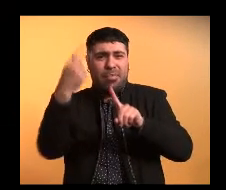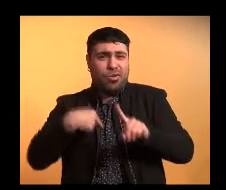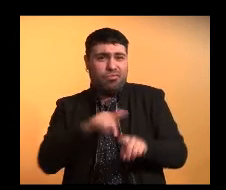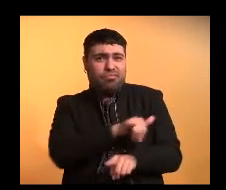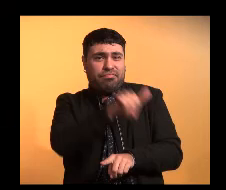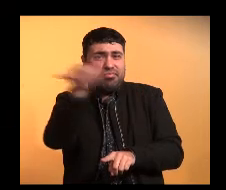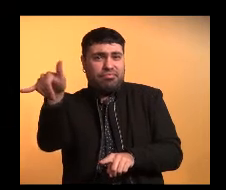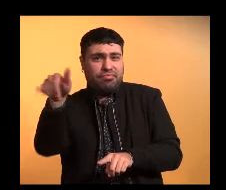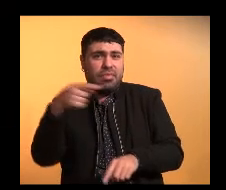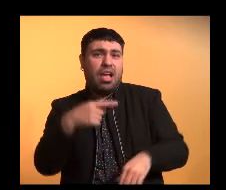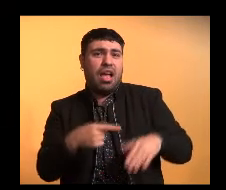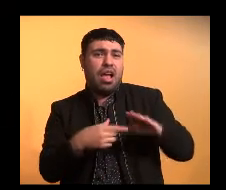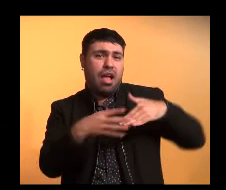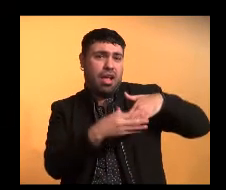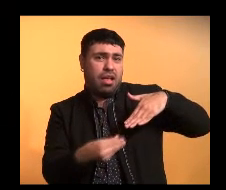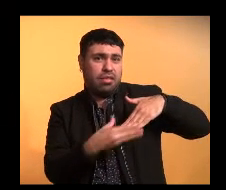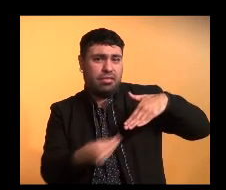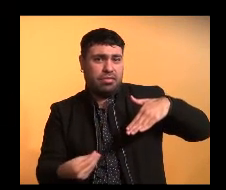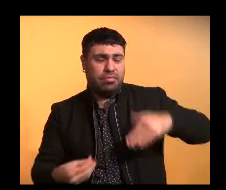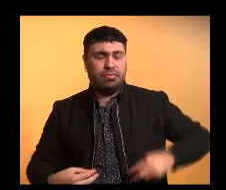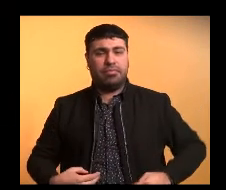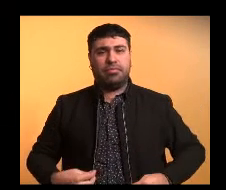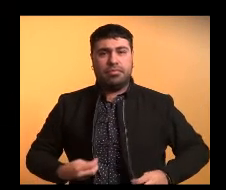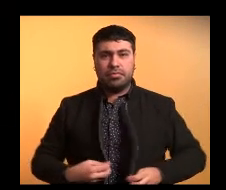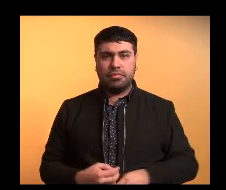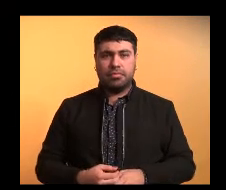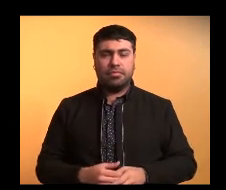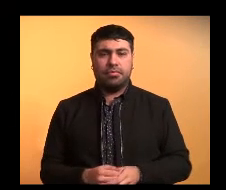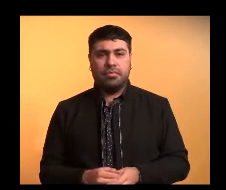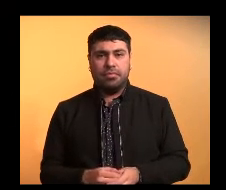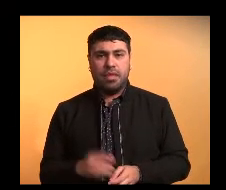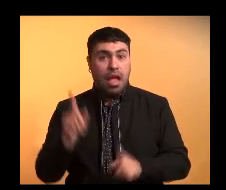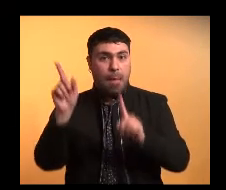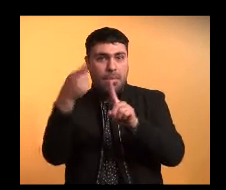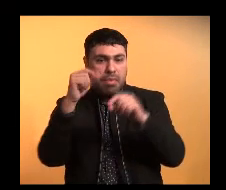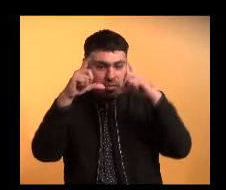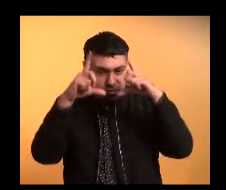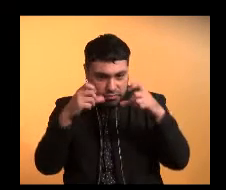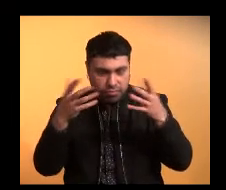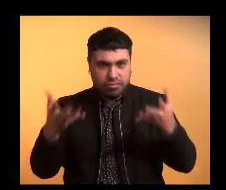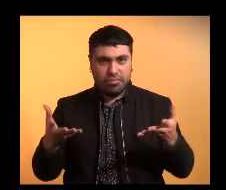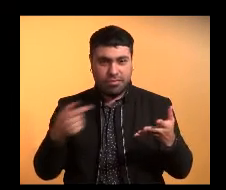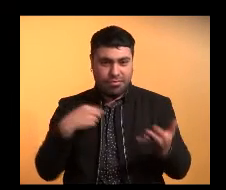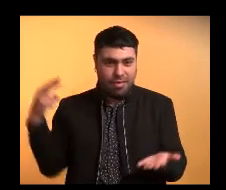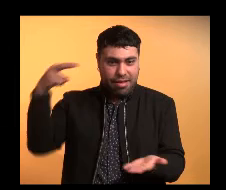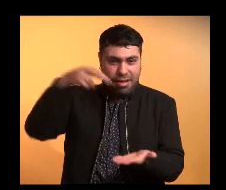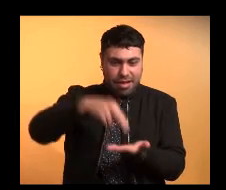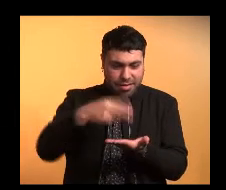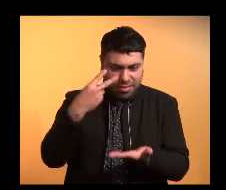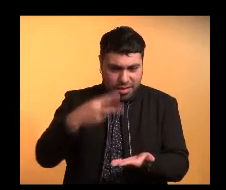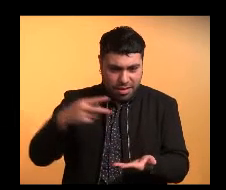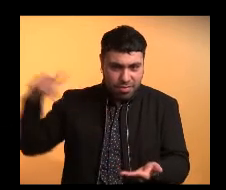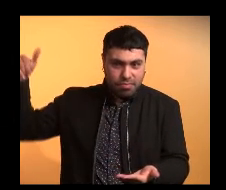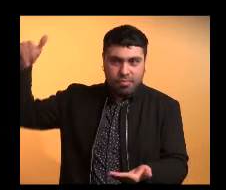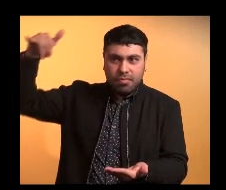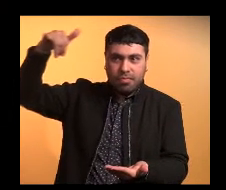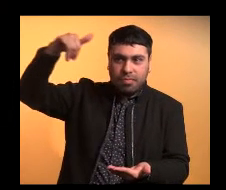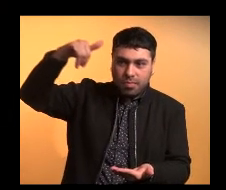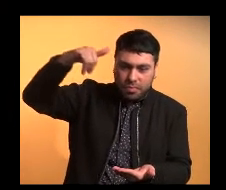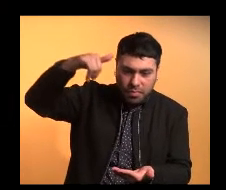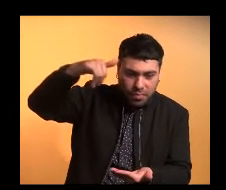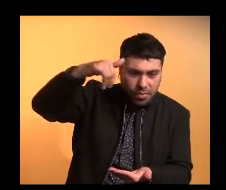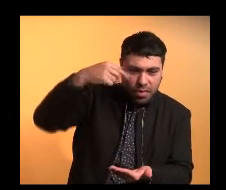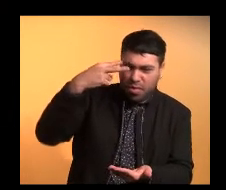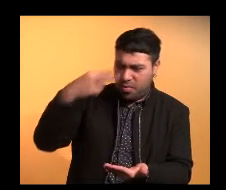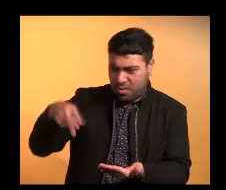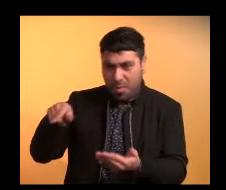vez que yo fui a estudiar algas a la Antártica, y esa es la primera foto que yo tengo de Antártica. Llegando ahí, arribando en el avión, ahí